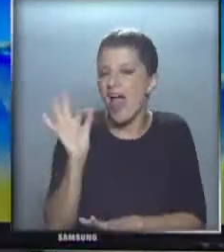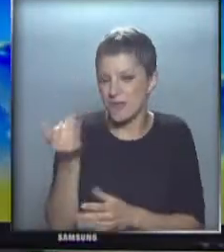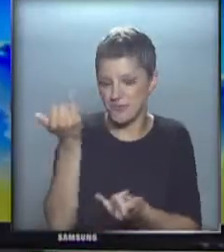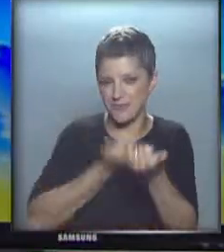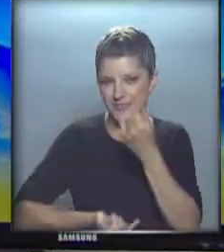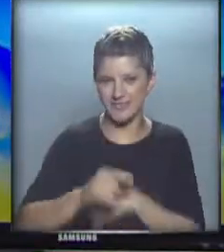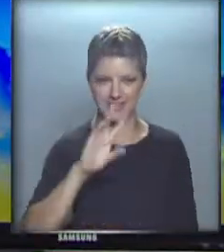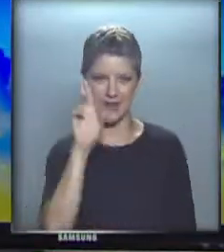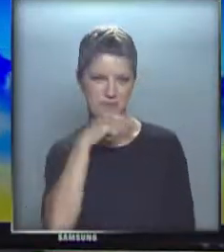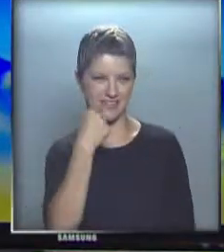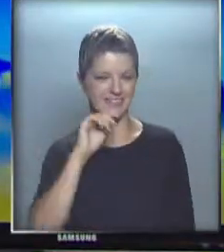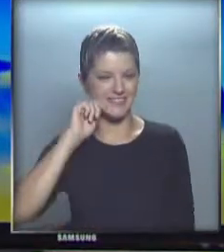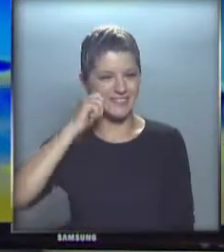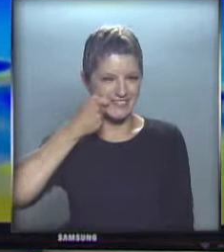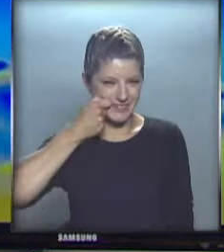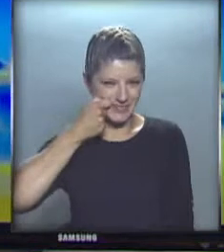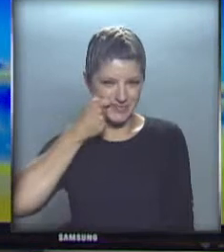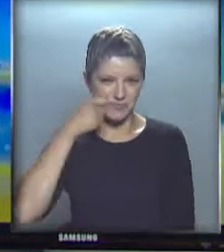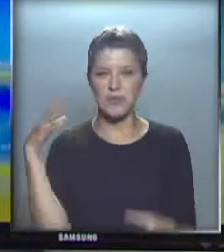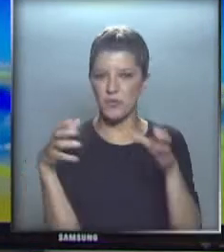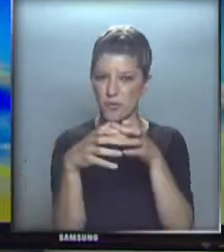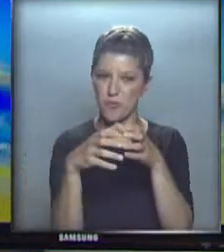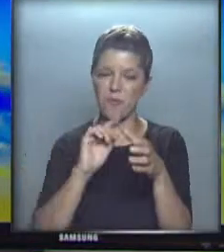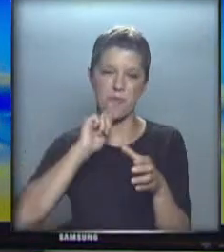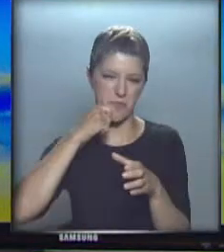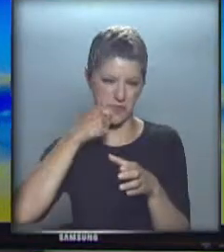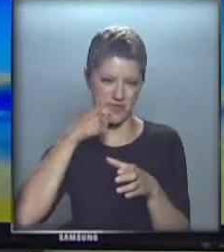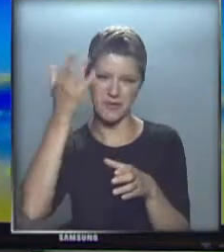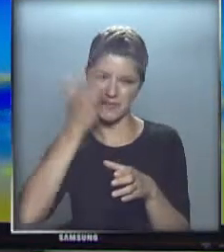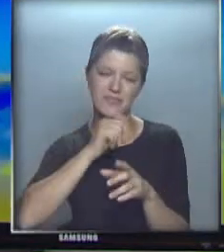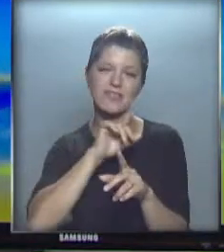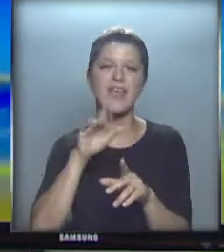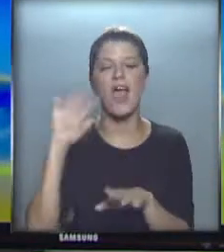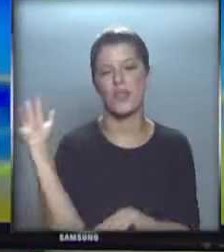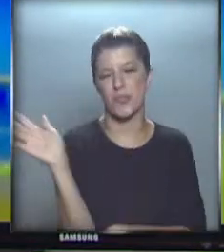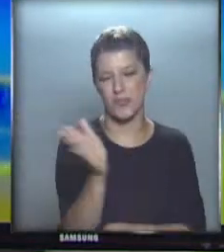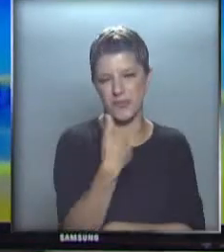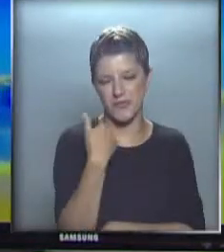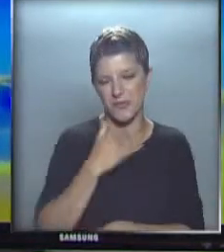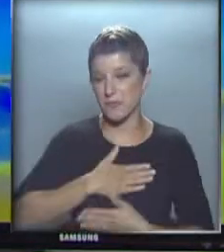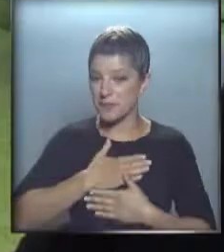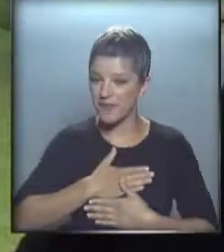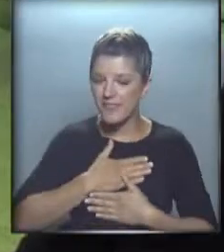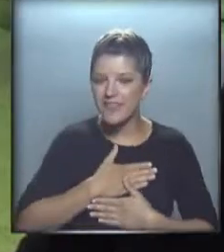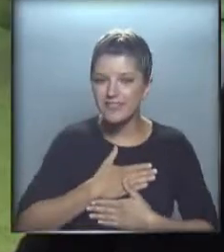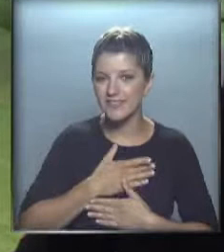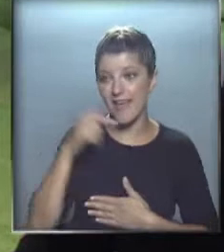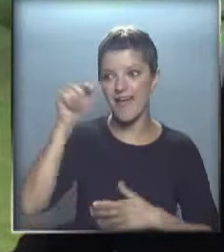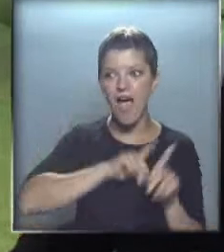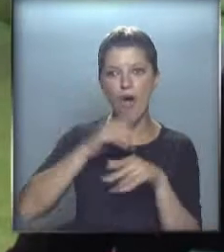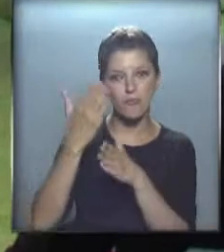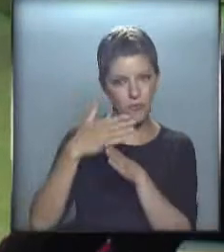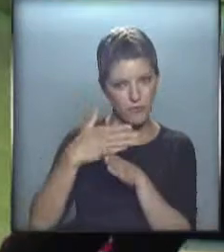Es muy lindo. Es un grupo hermoso. Sí. Es lo más lindo que nos pudo pasar en el año, creo que a todos. ¿Se han formado parejas, Micaela?